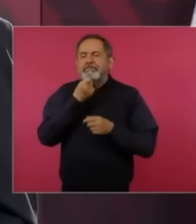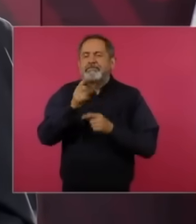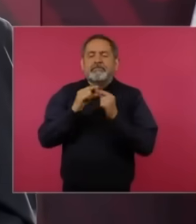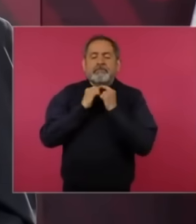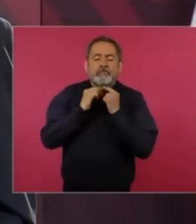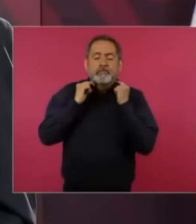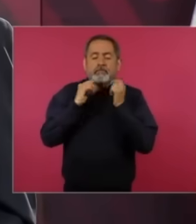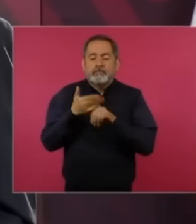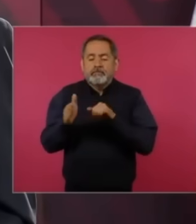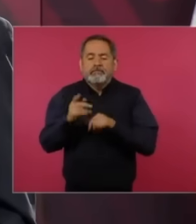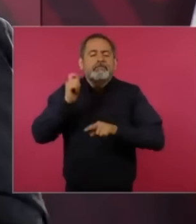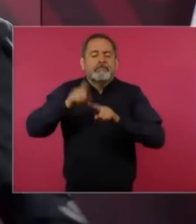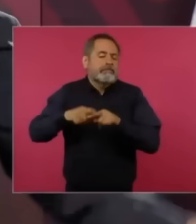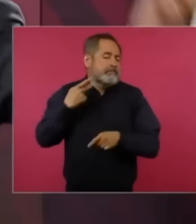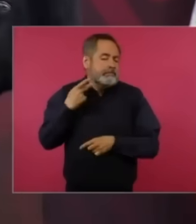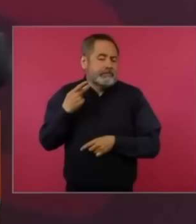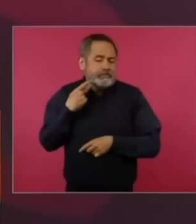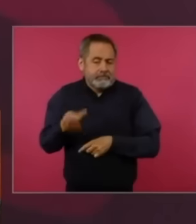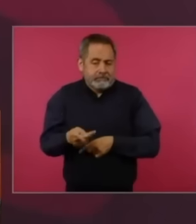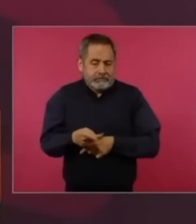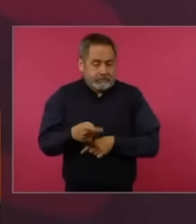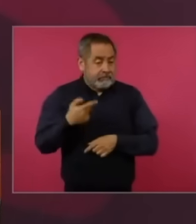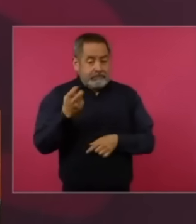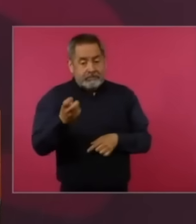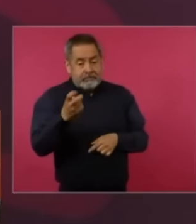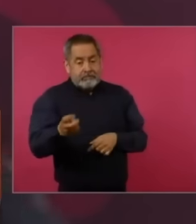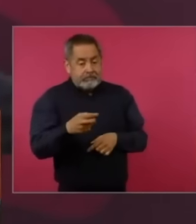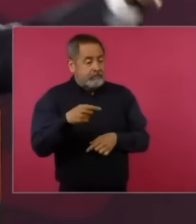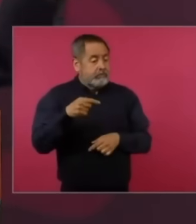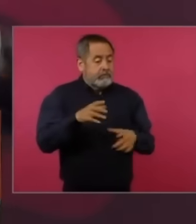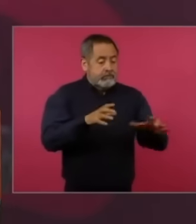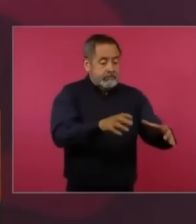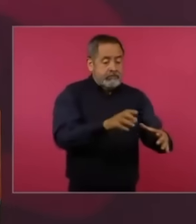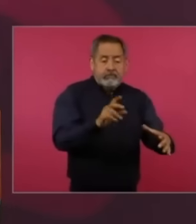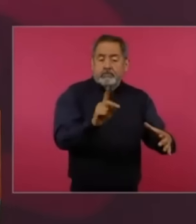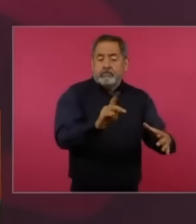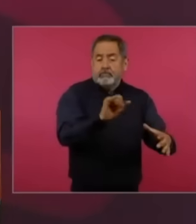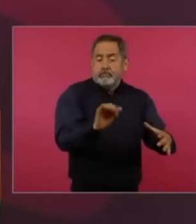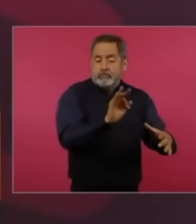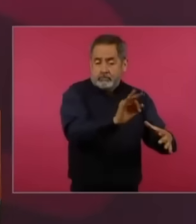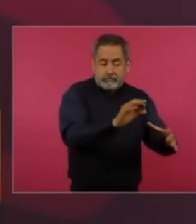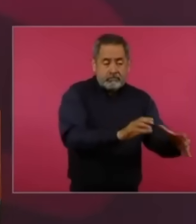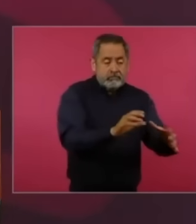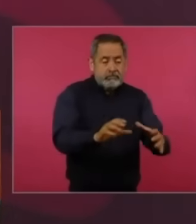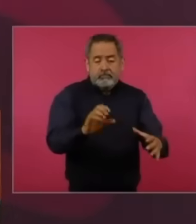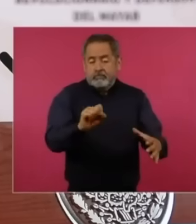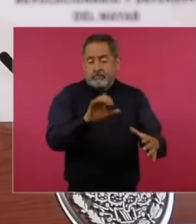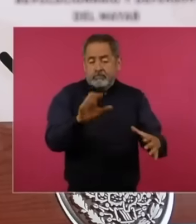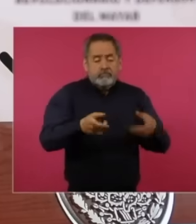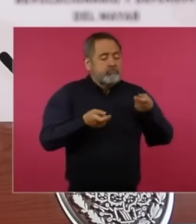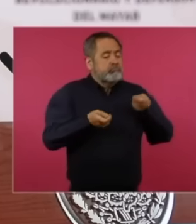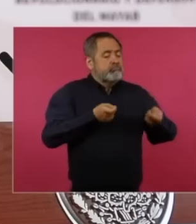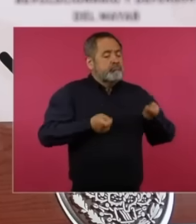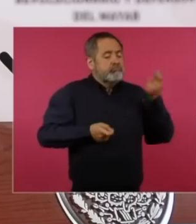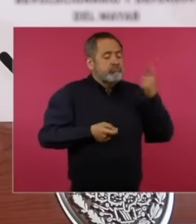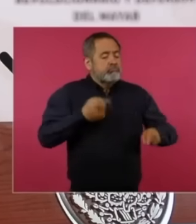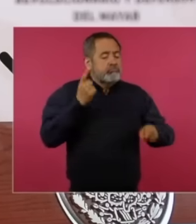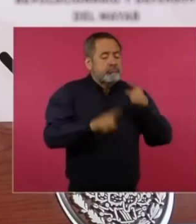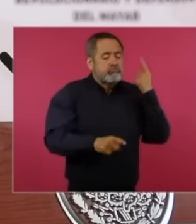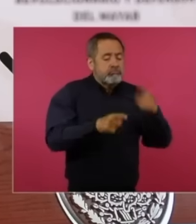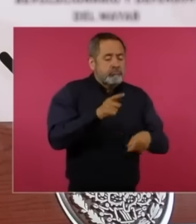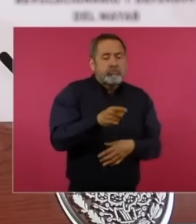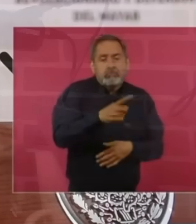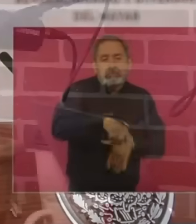pues primero que estudie derecho sí Ese es un requisito entre otros que debe haber por supuesto